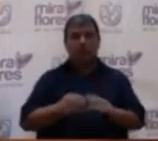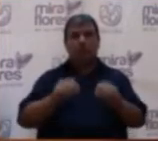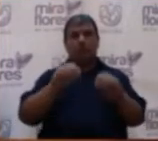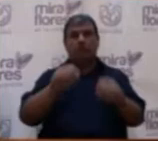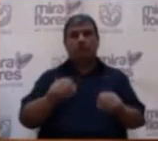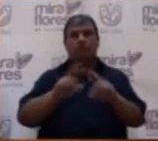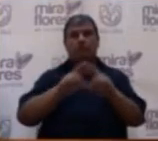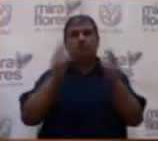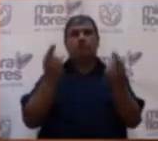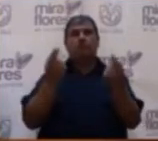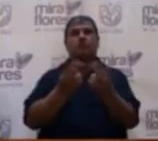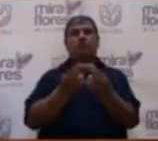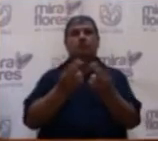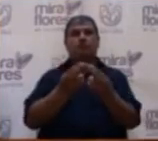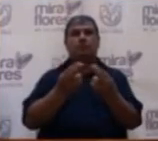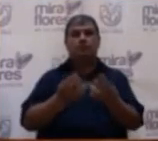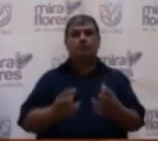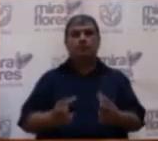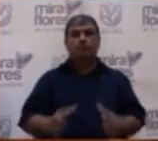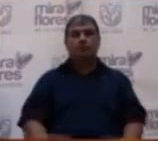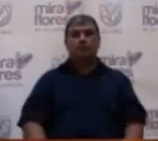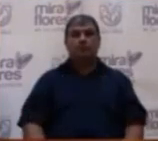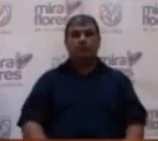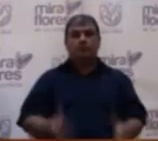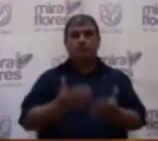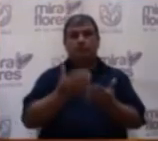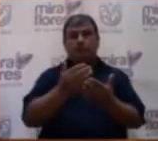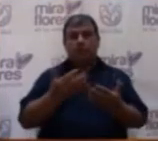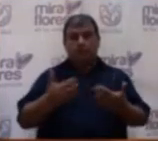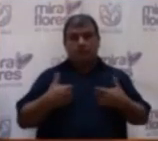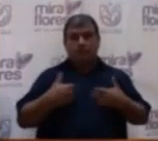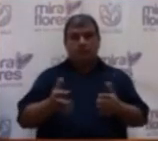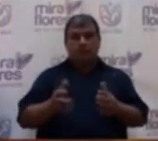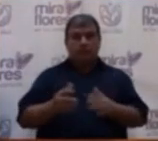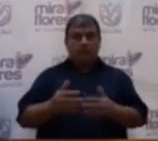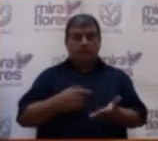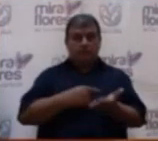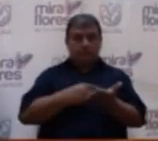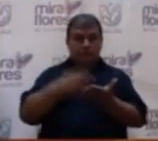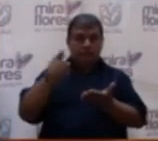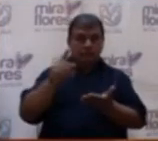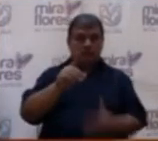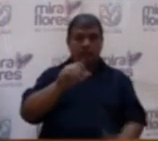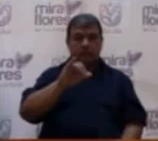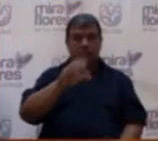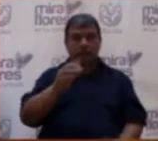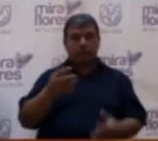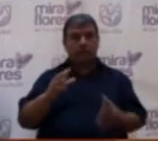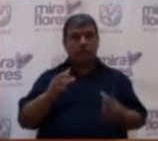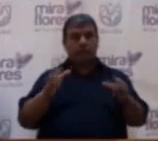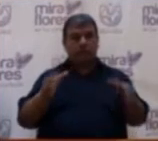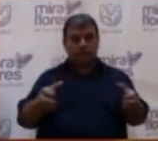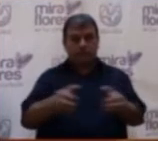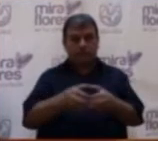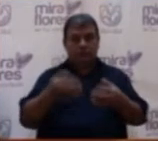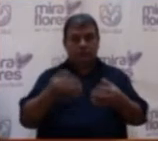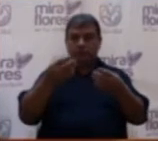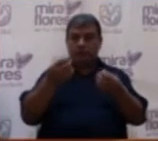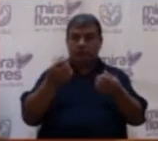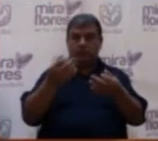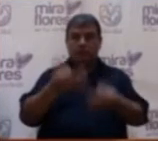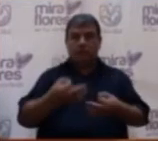en esta sesión vemos que aquí hay un dictamen de la comisión de regiones de economía que